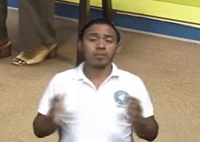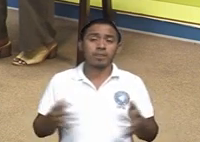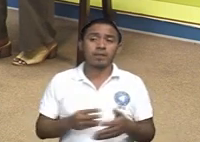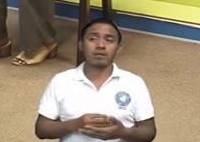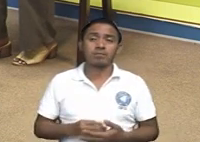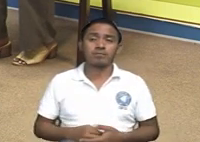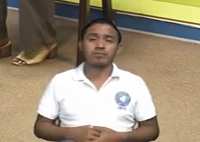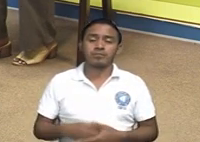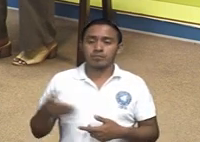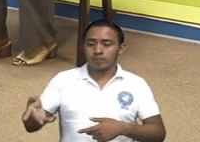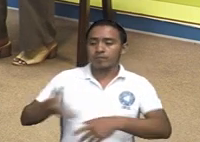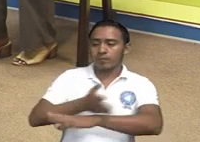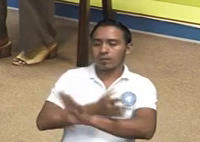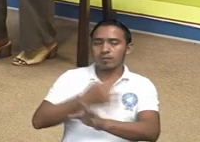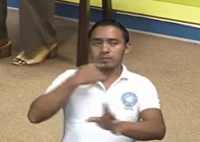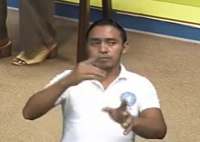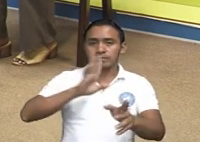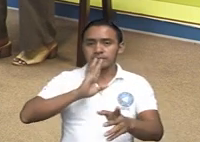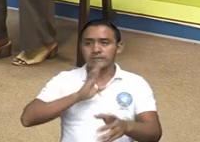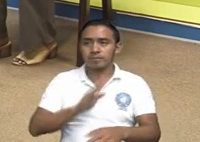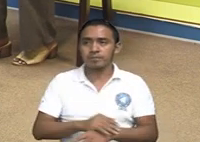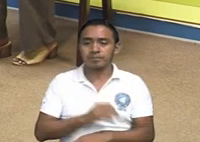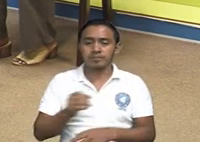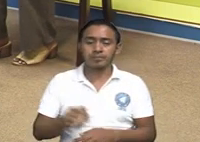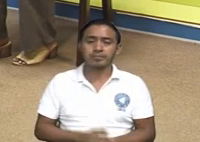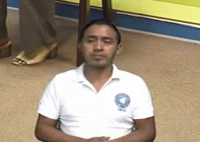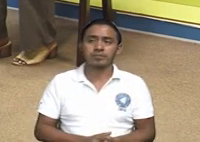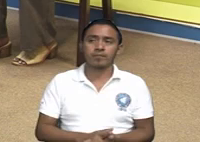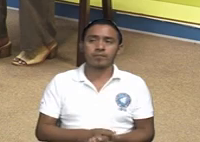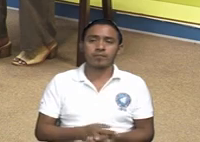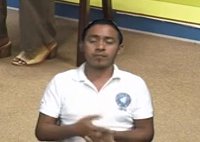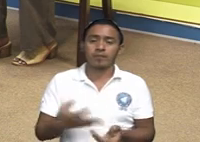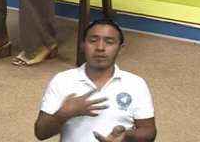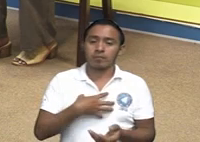que ver con lo que usted decía en la primera parte del programa, sí. Como es